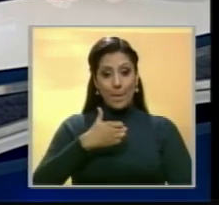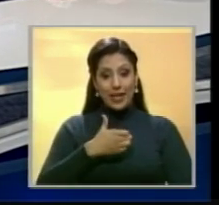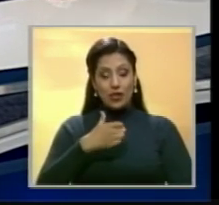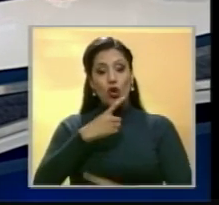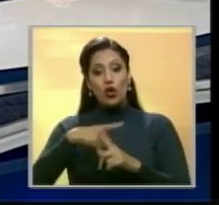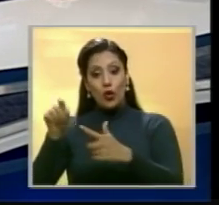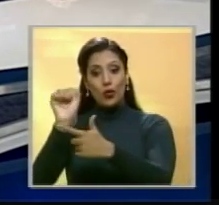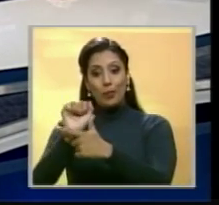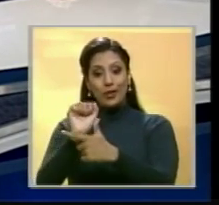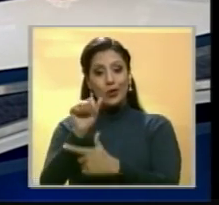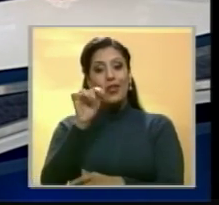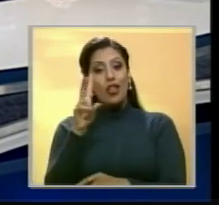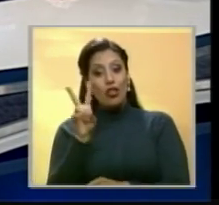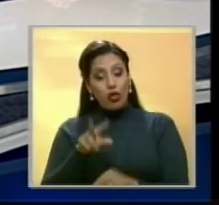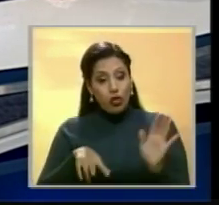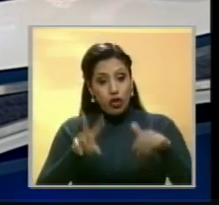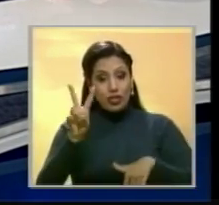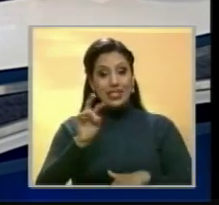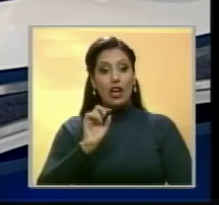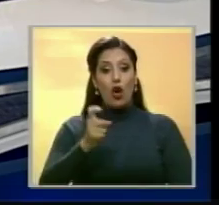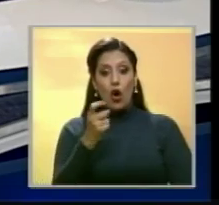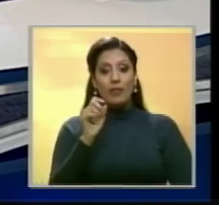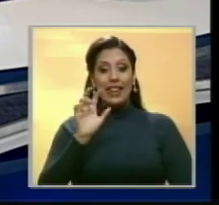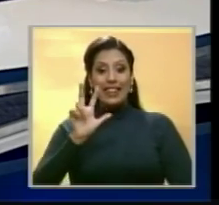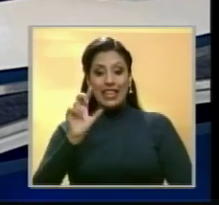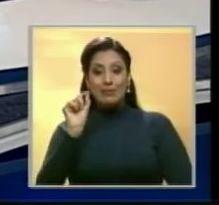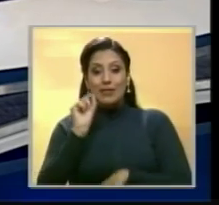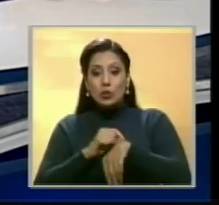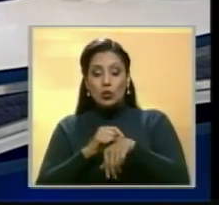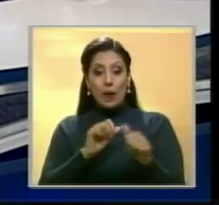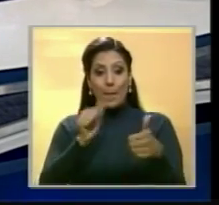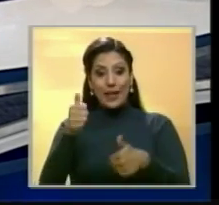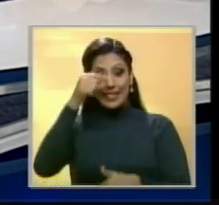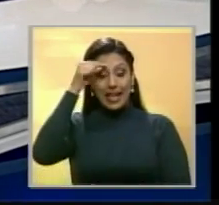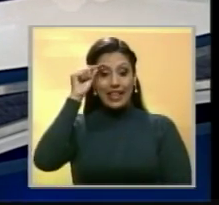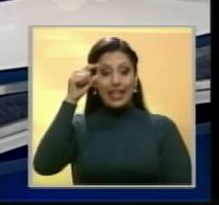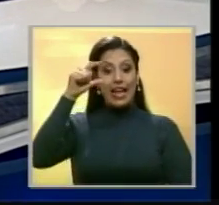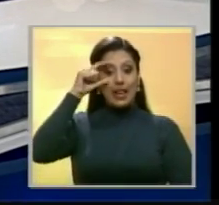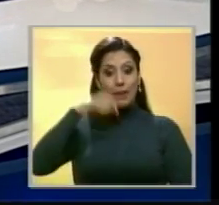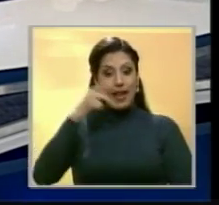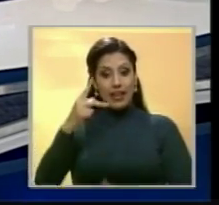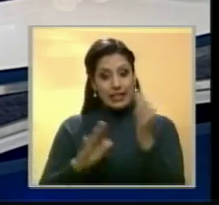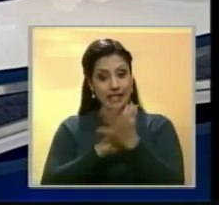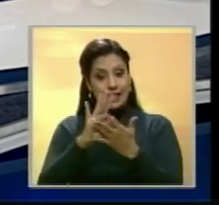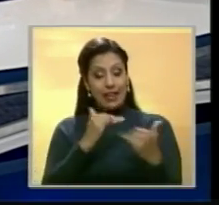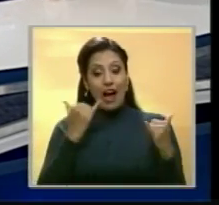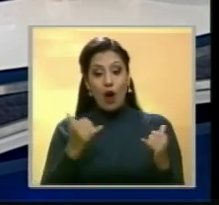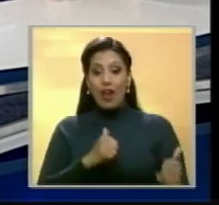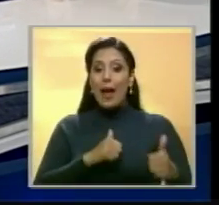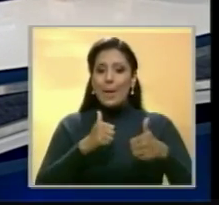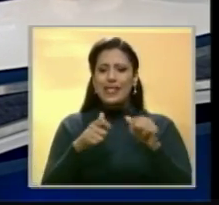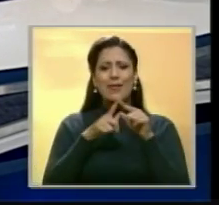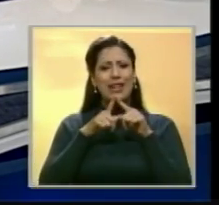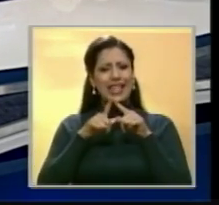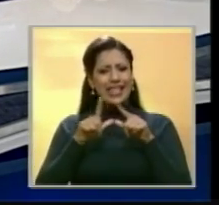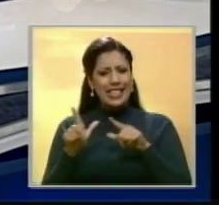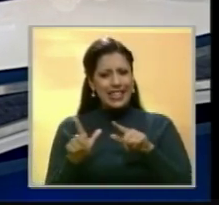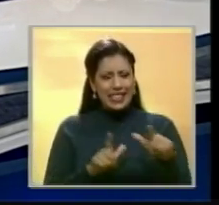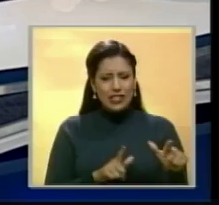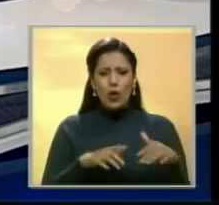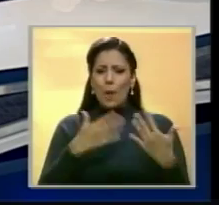del oficialismo. Son las 12:03. Endrina Yepes, quien les habla, Néstor Britolanda. Ya estamos listos